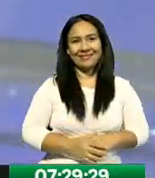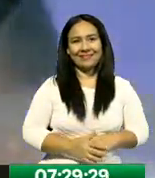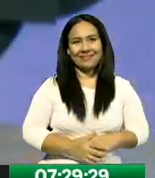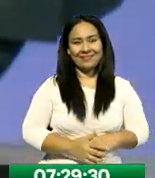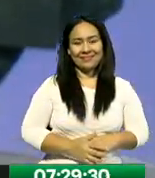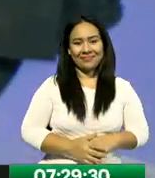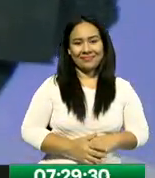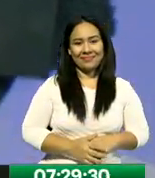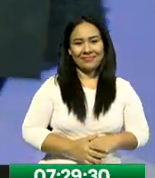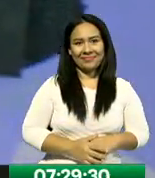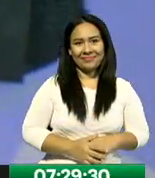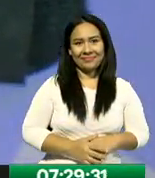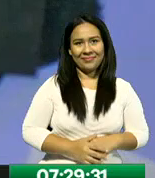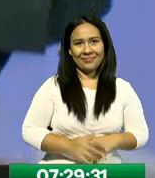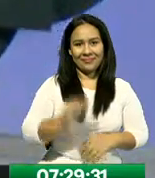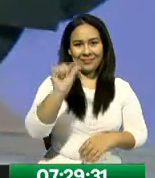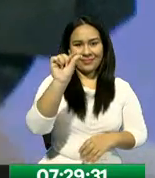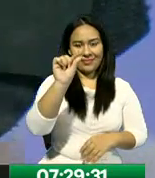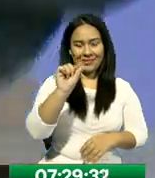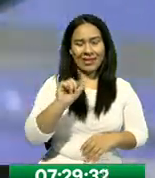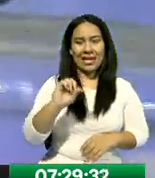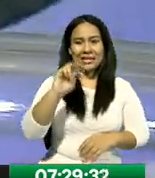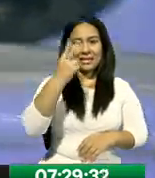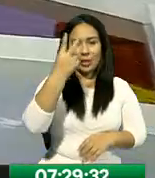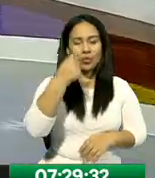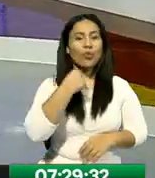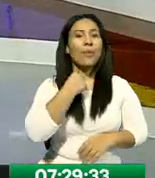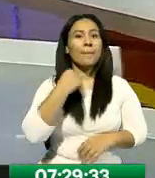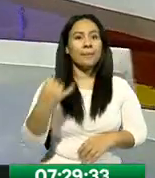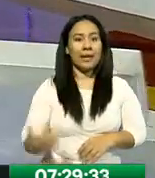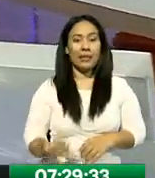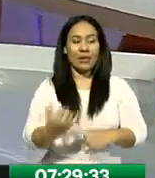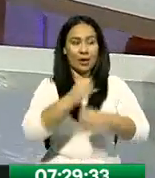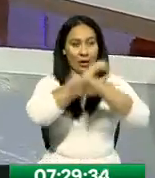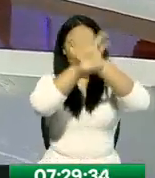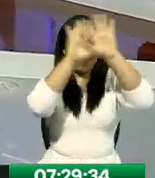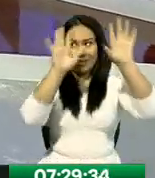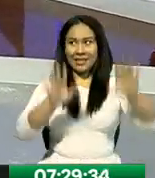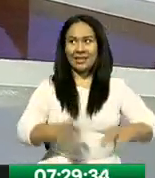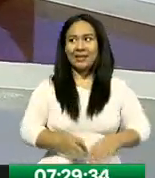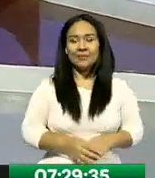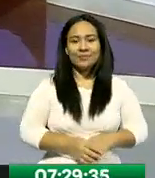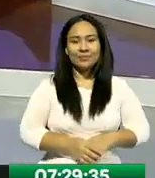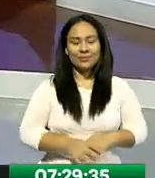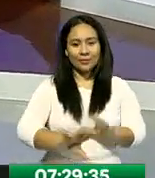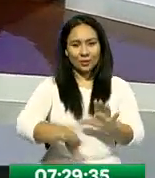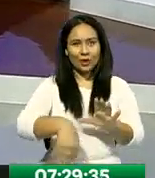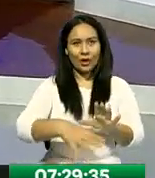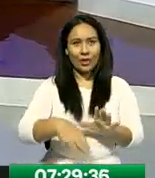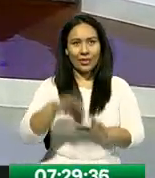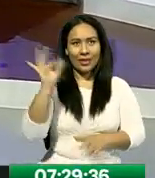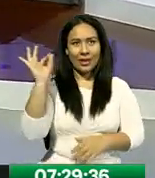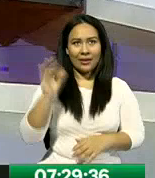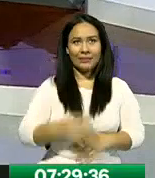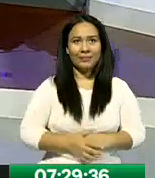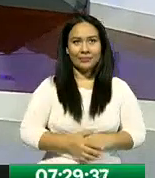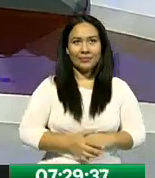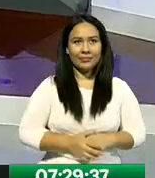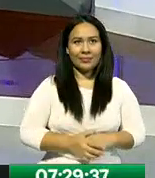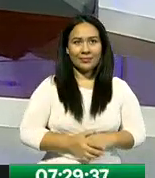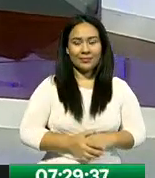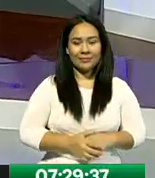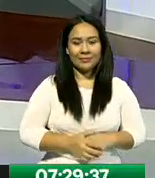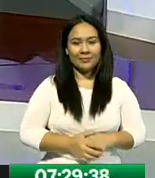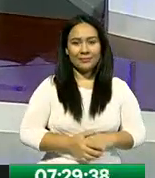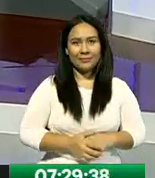Veamos. Aquí está. El segundo eliminado de la mañana. Segundo eliminado. Es un sorteo. Sin embargo, el tercero será